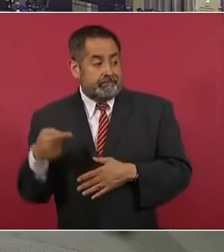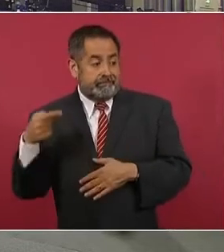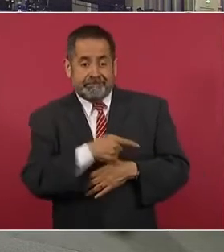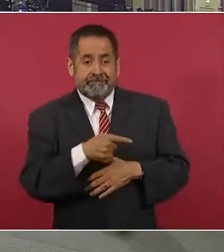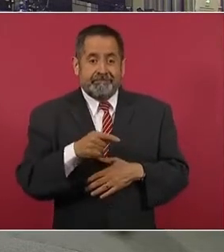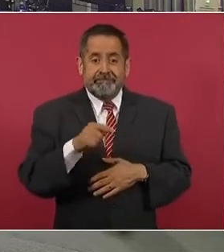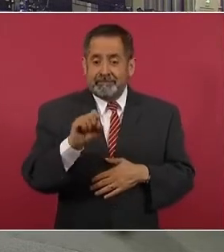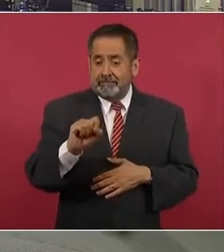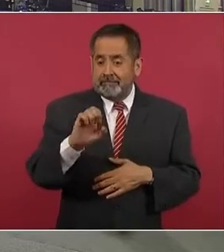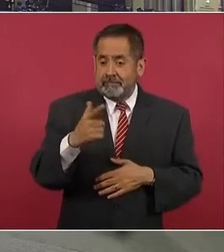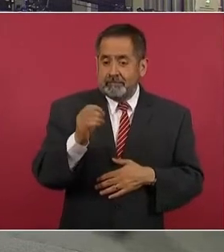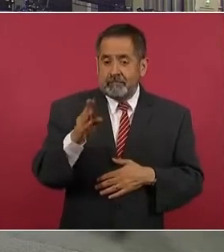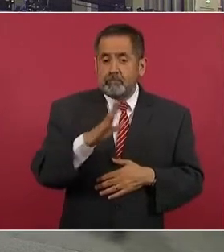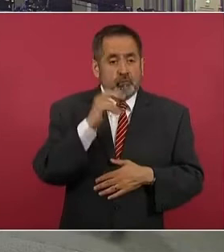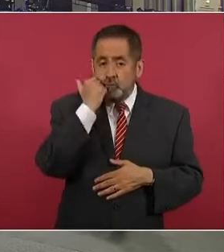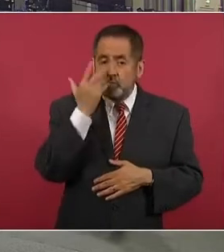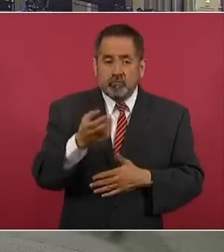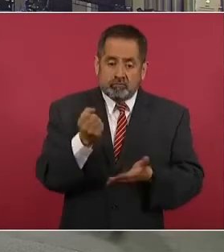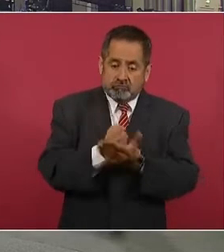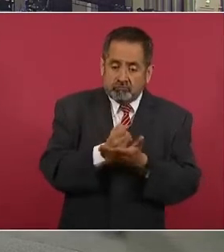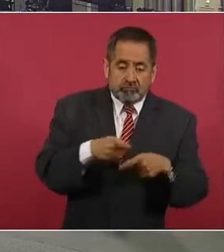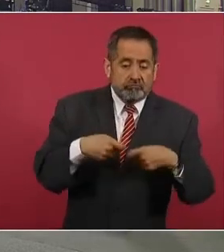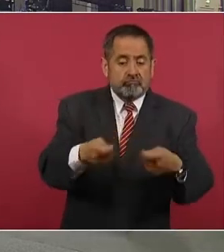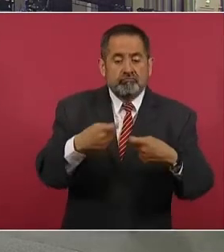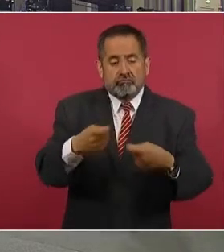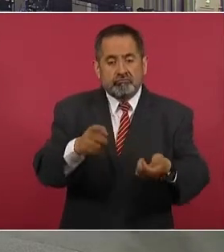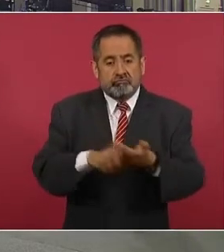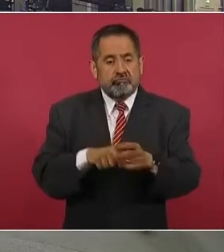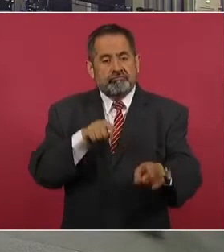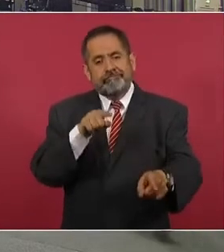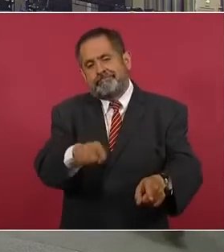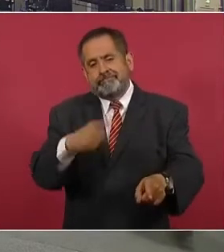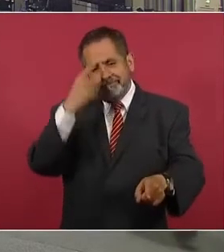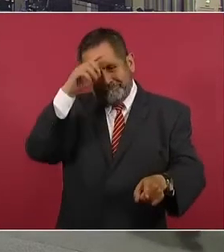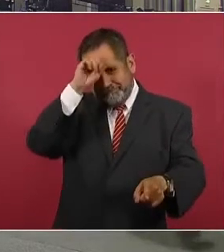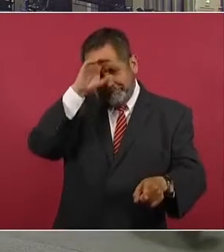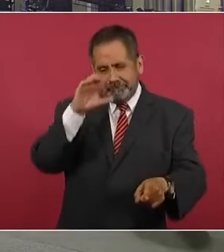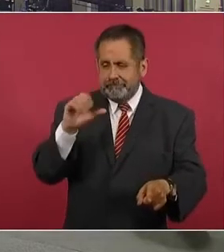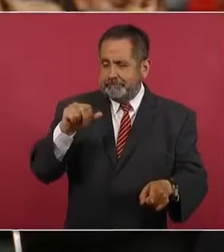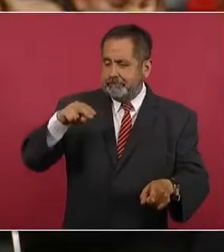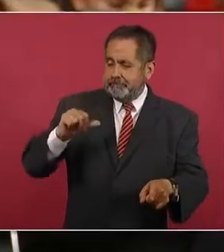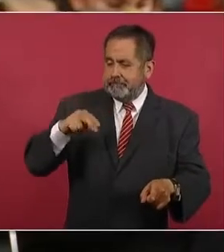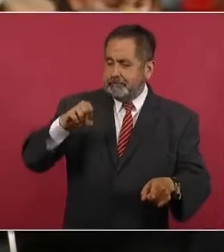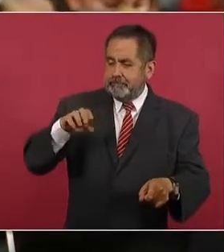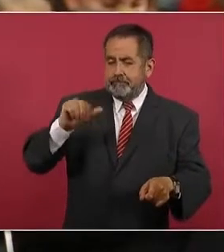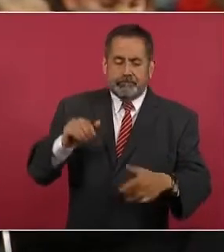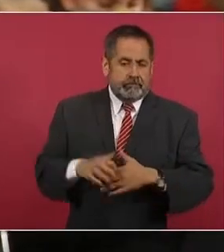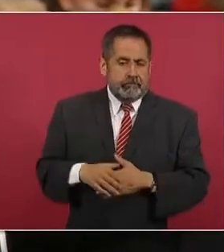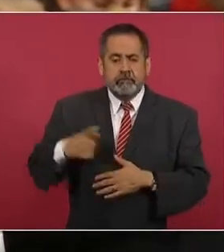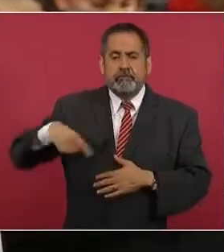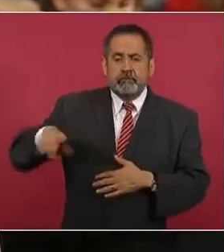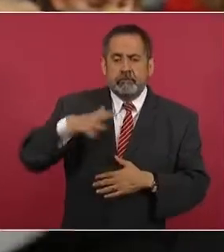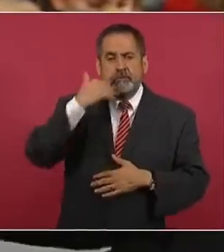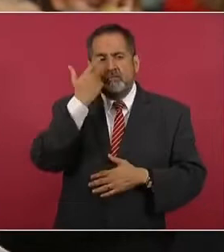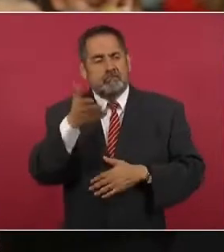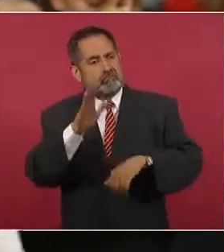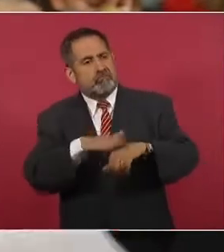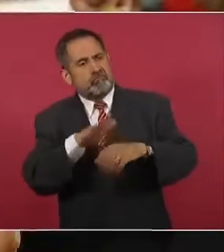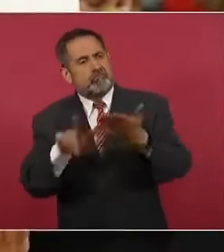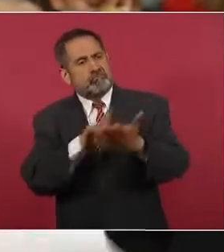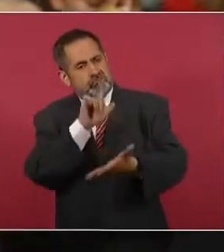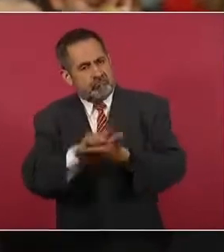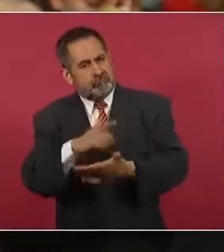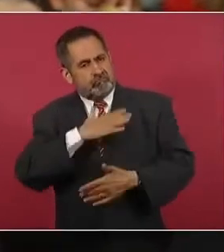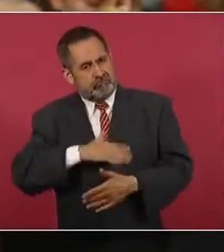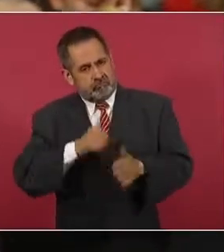gobernación se niegan a hacerlo con los mineros de Cananea. Los mineros reclamamos el cumplimiento de la ley y la